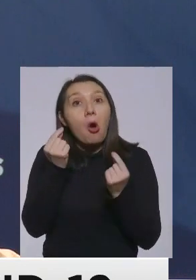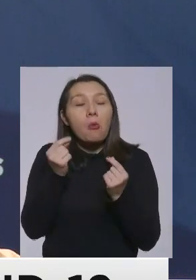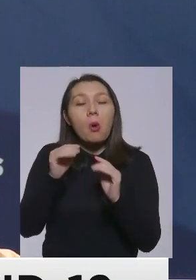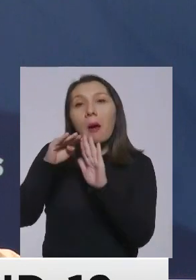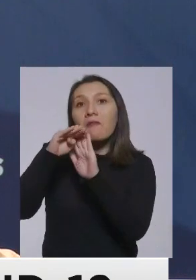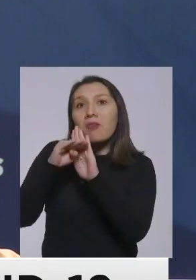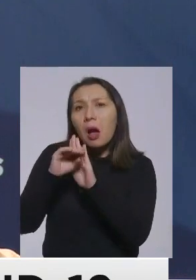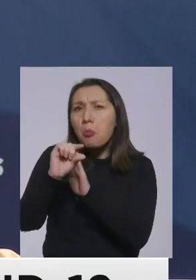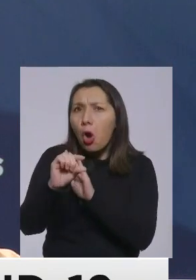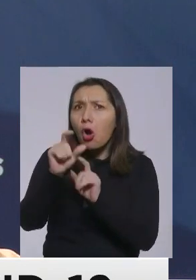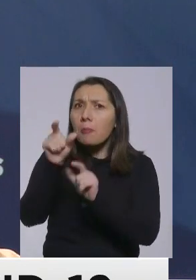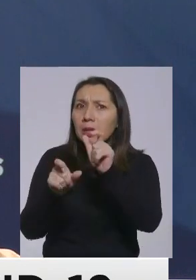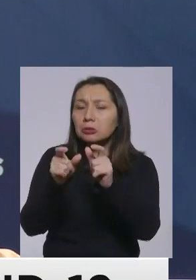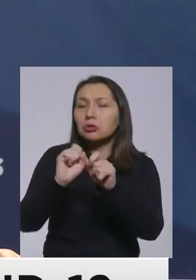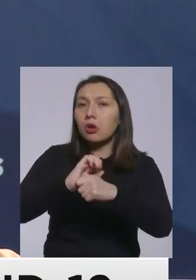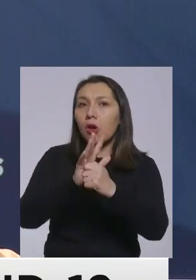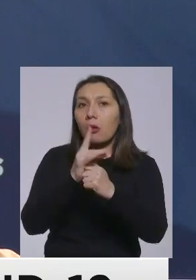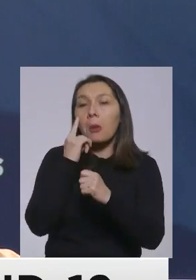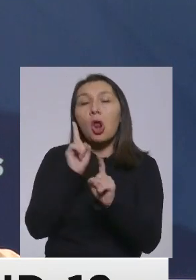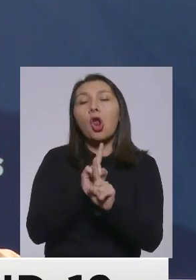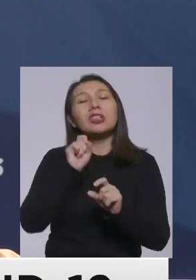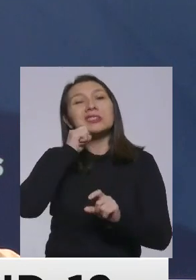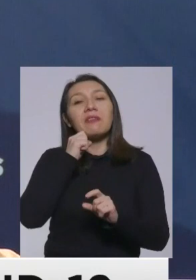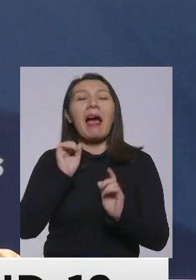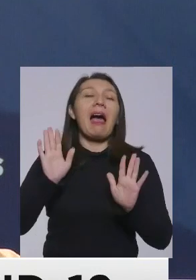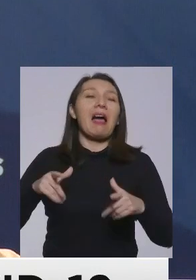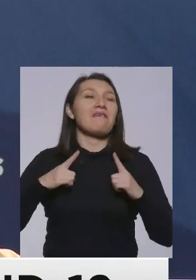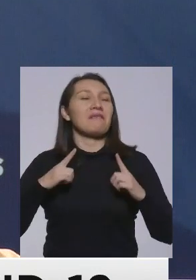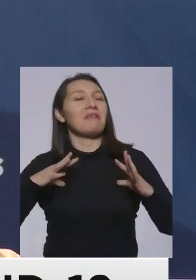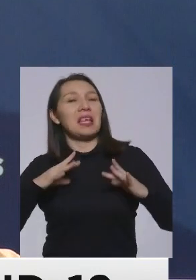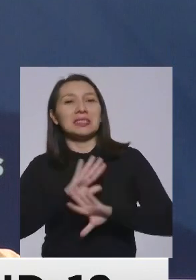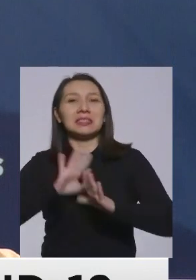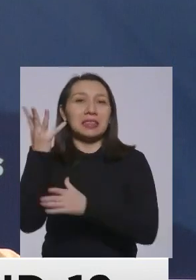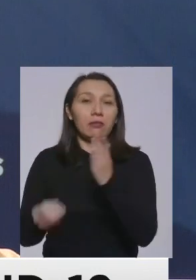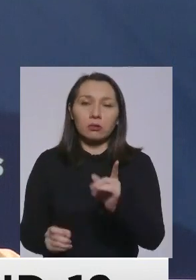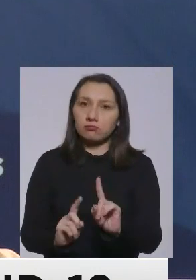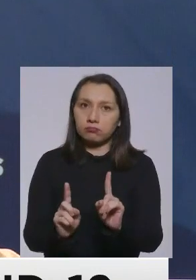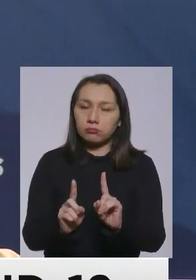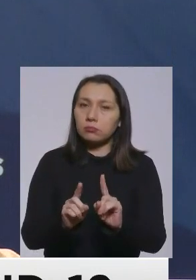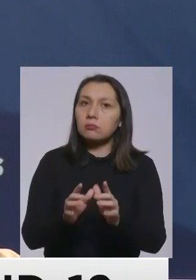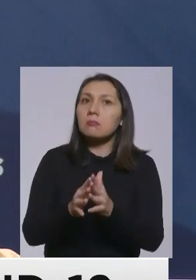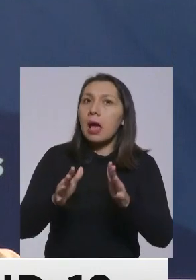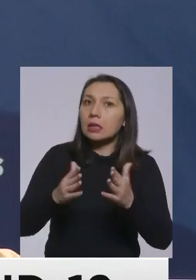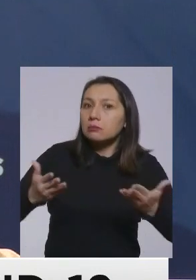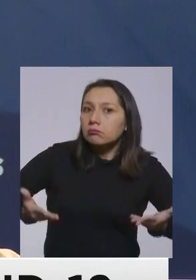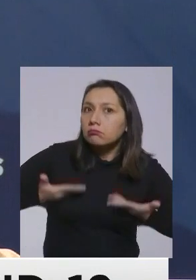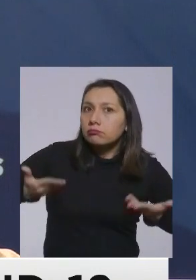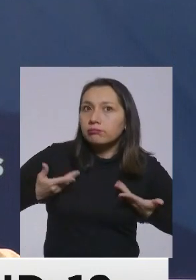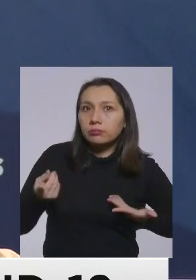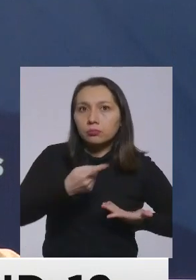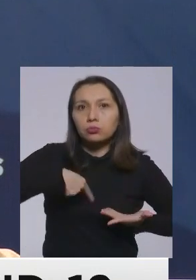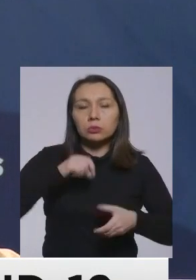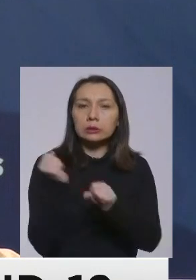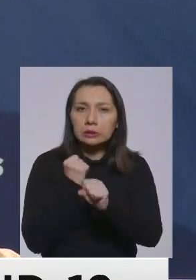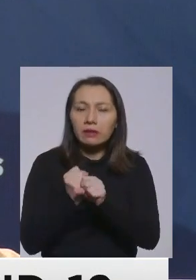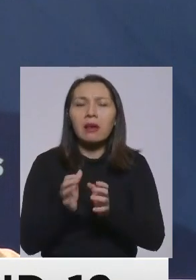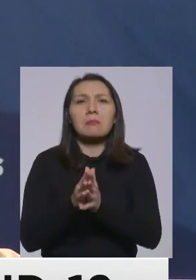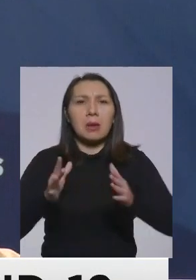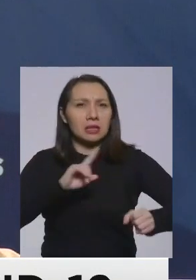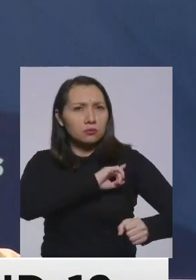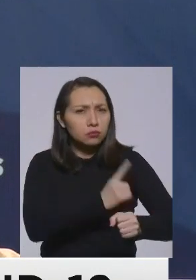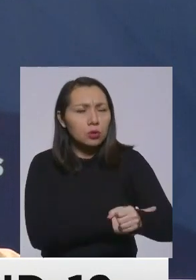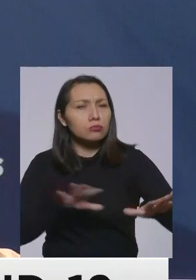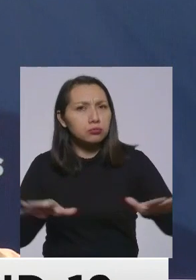no debe hacernos bajar los brazos todo lo contrario debe estimular estimularnos a trabajar con más